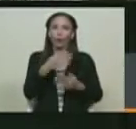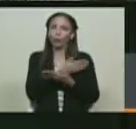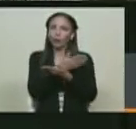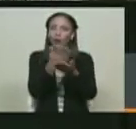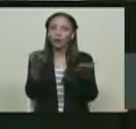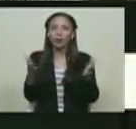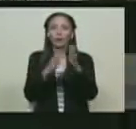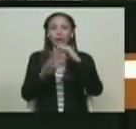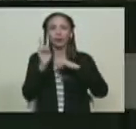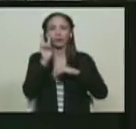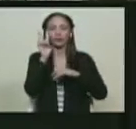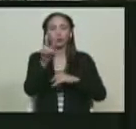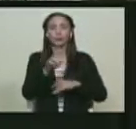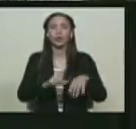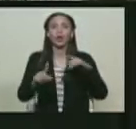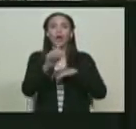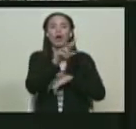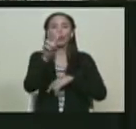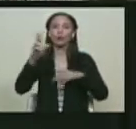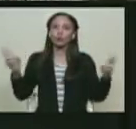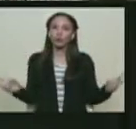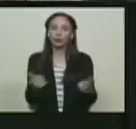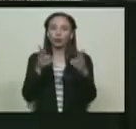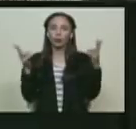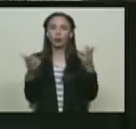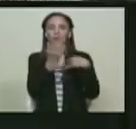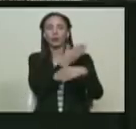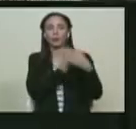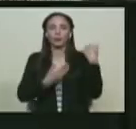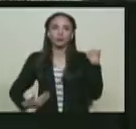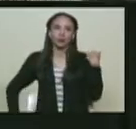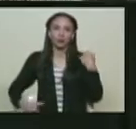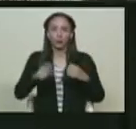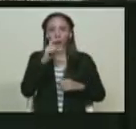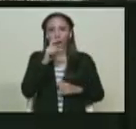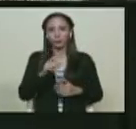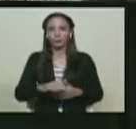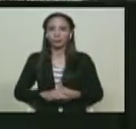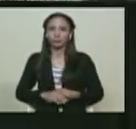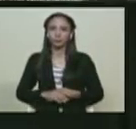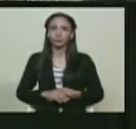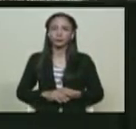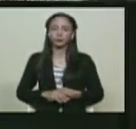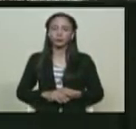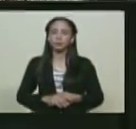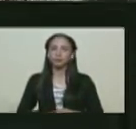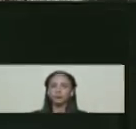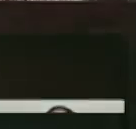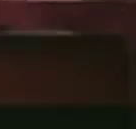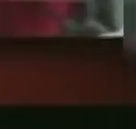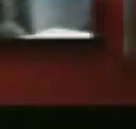redes sociales, las 12 victorias del presidente Maduro 2017. Adelante, video.